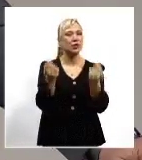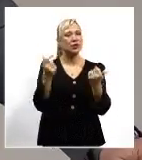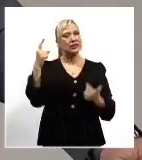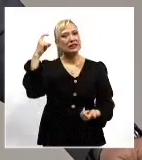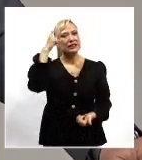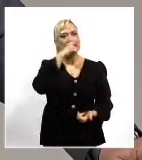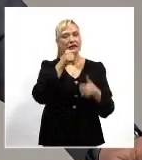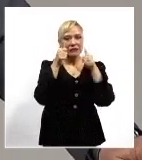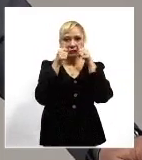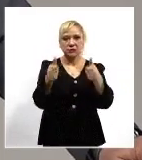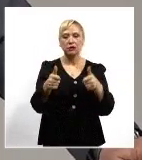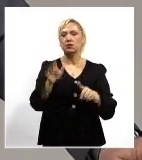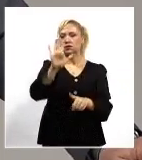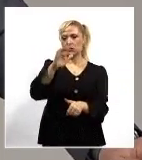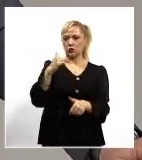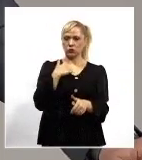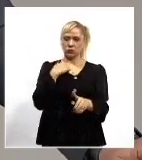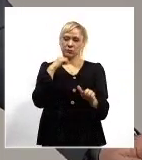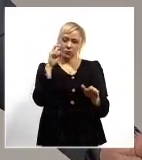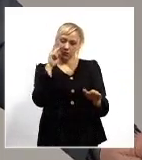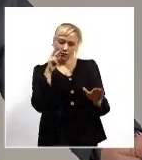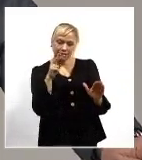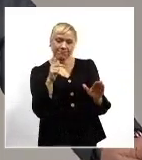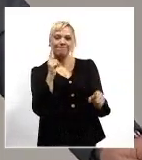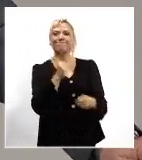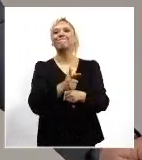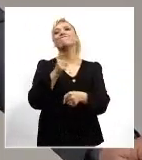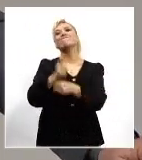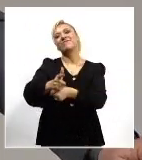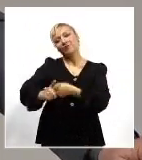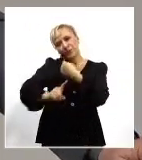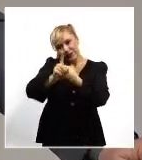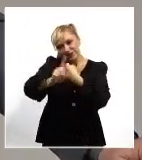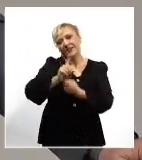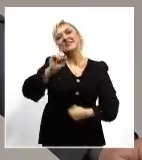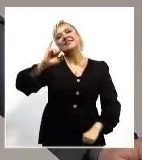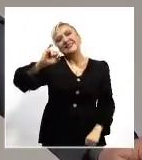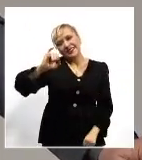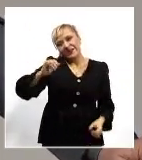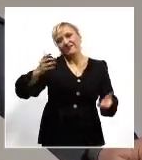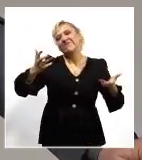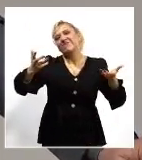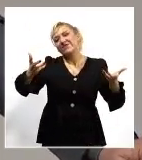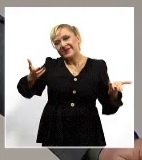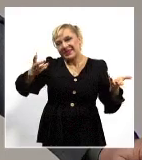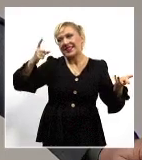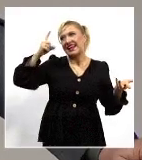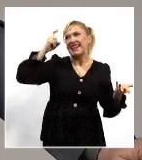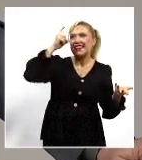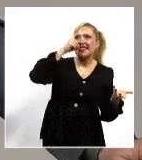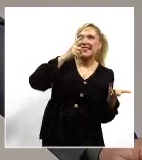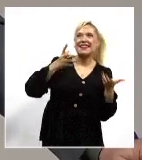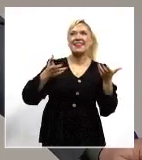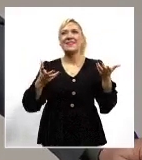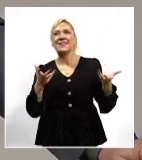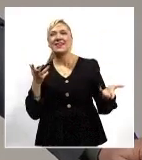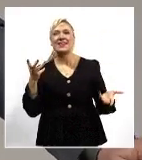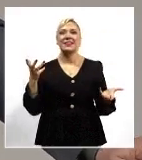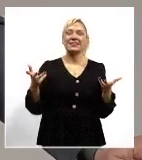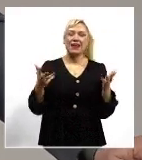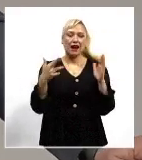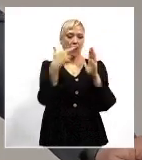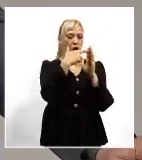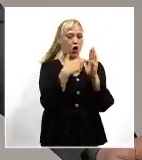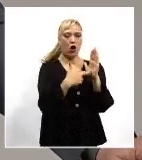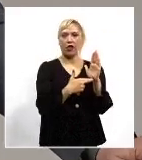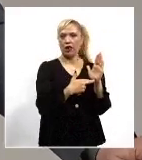ahí es donde yo empiezo a ver un poco yo de problemas, porque Es complicado establecer en un código procesal,